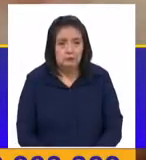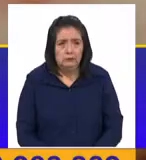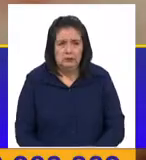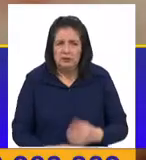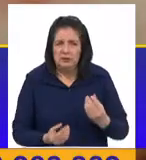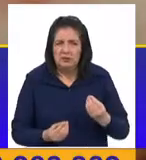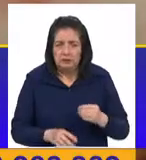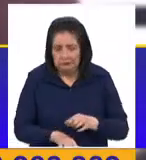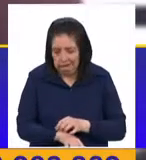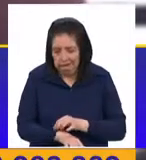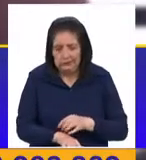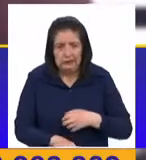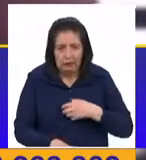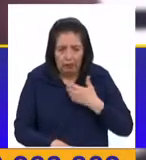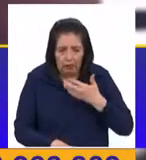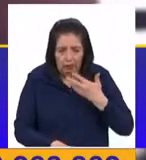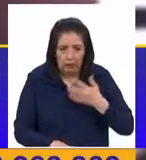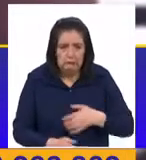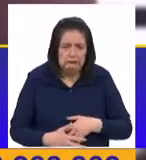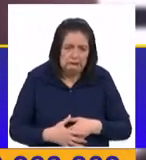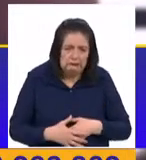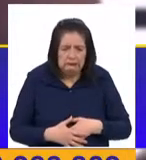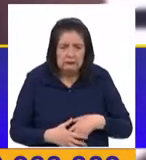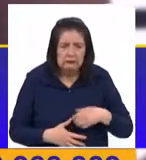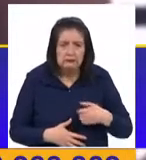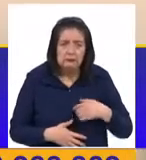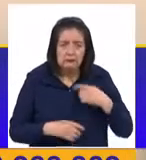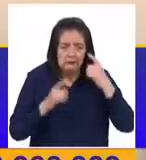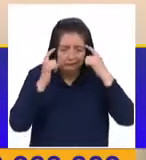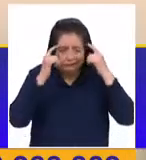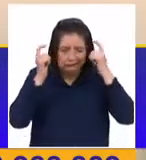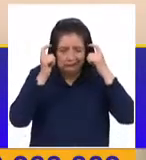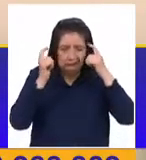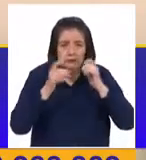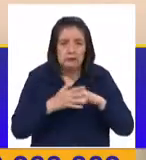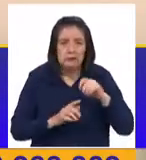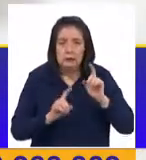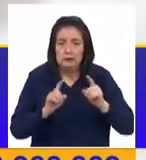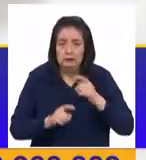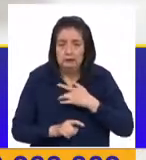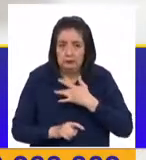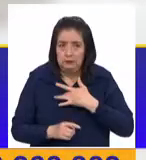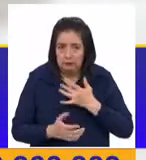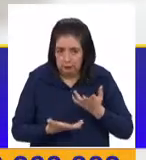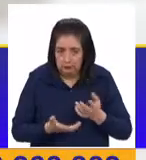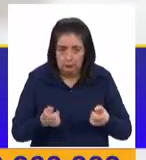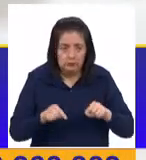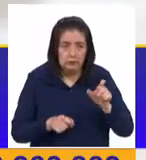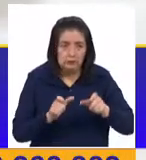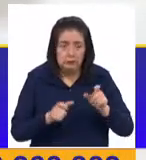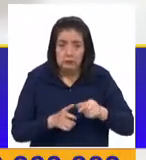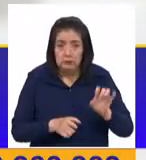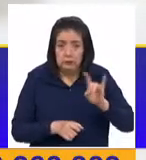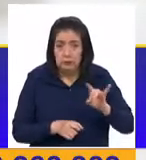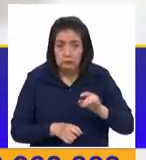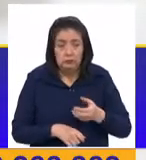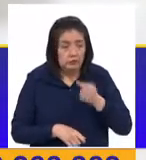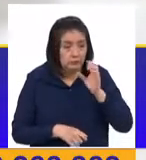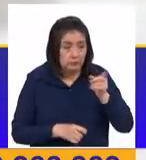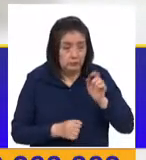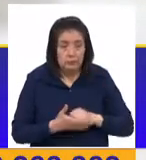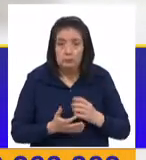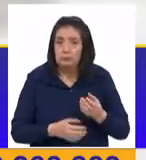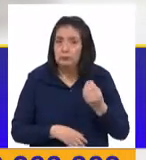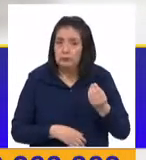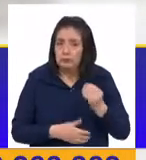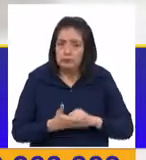Erupción cutánea, náuseas, dolor abdominal y trastornos neurológicos son algunos de los síntomas de la intoxicación por ivermectina. Y esto se